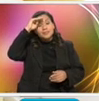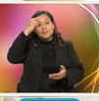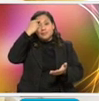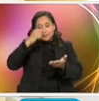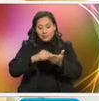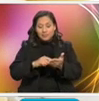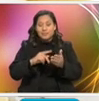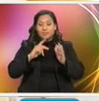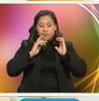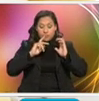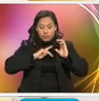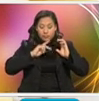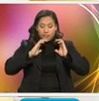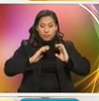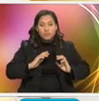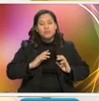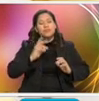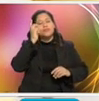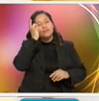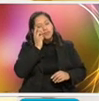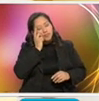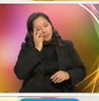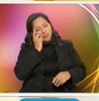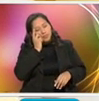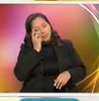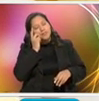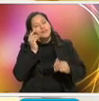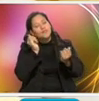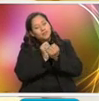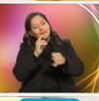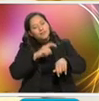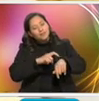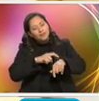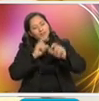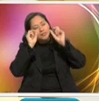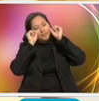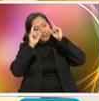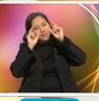los órganos duermen y despiertan a diferentes horas. Y